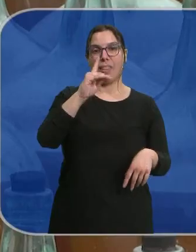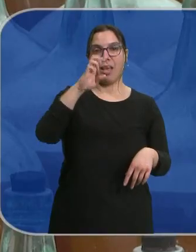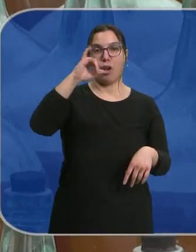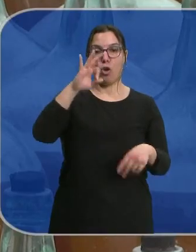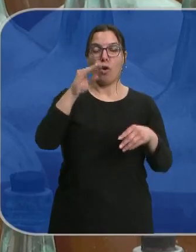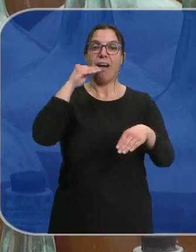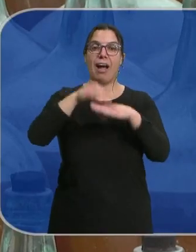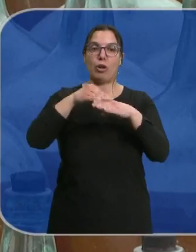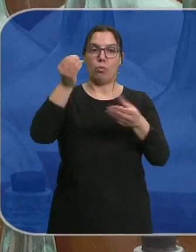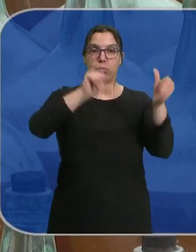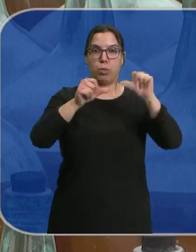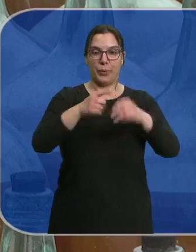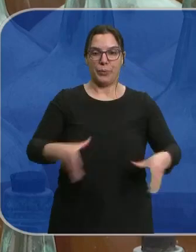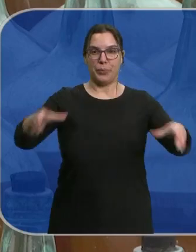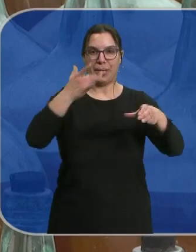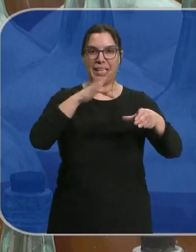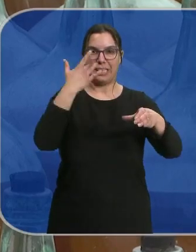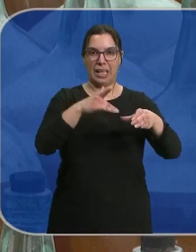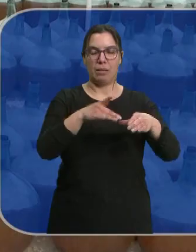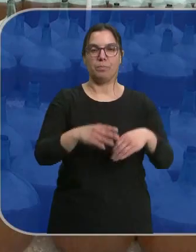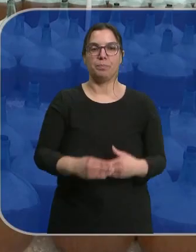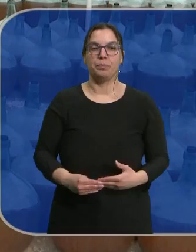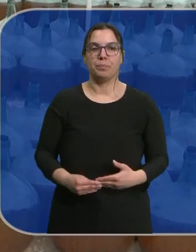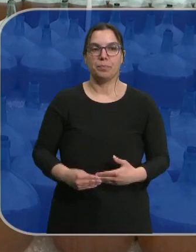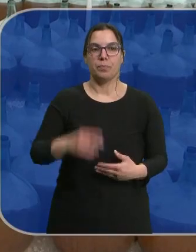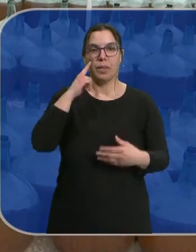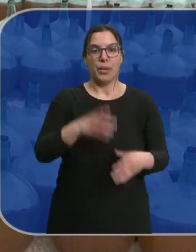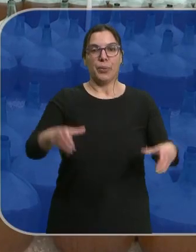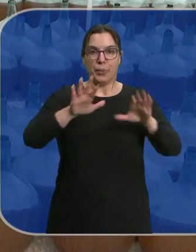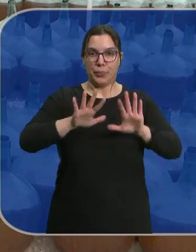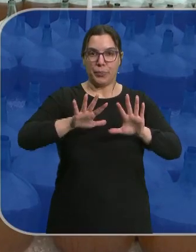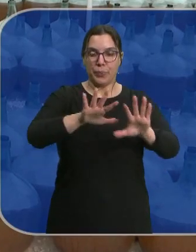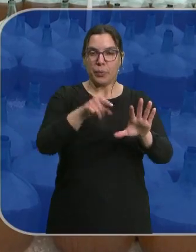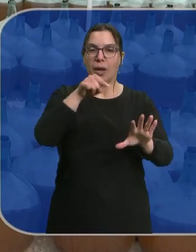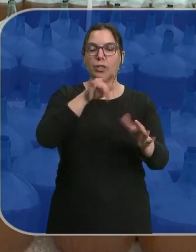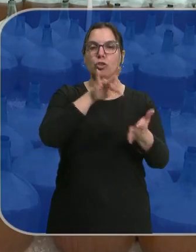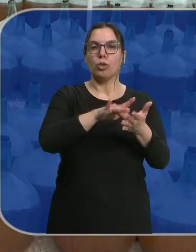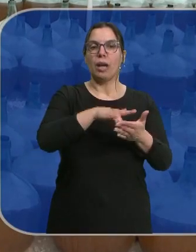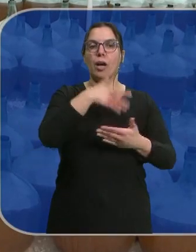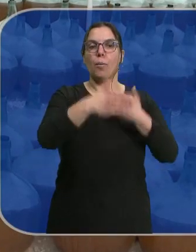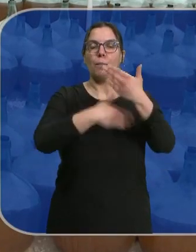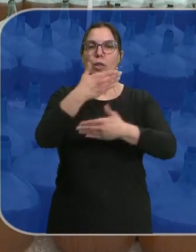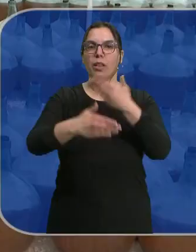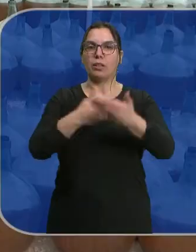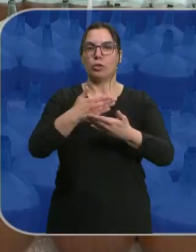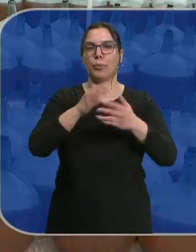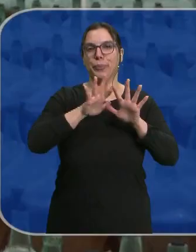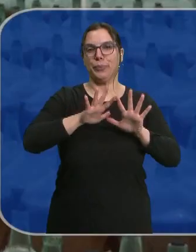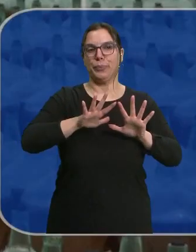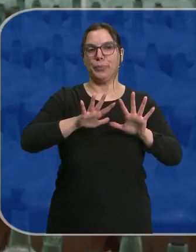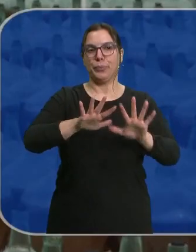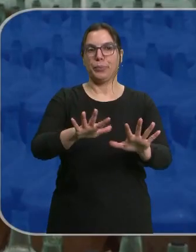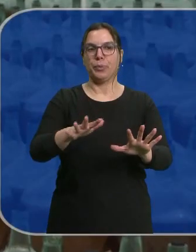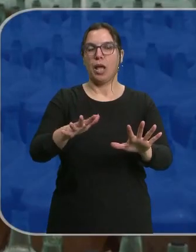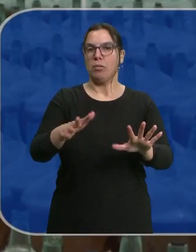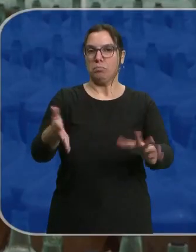alcohol y reposa en estas garrafas de cristal, las damajuanas. Aquí vamos a someter al vino a un proceso de hiperoxidación, permanecer a